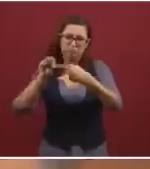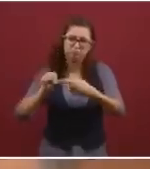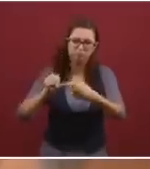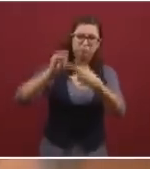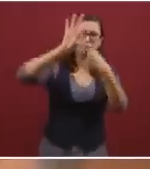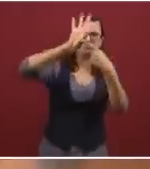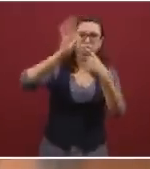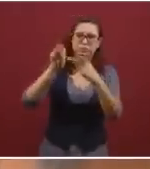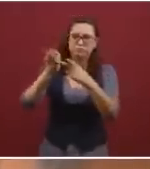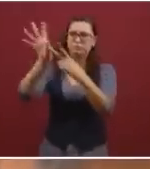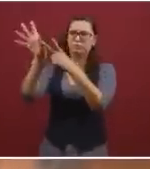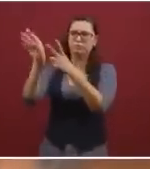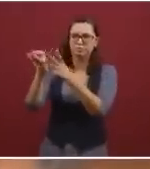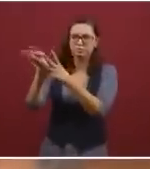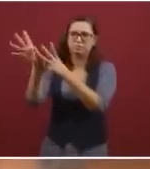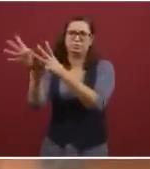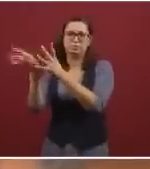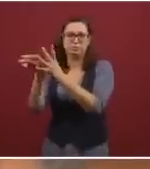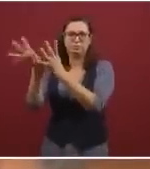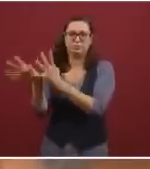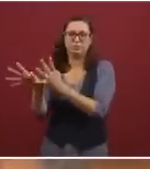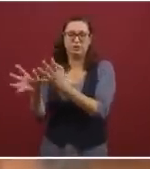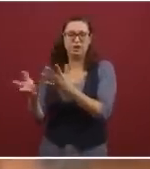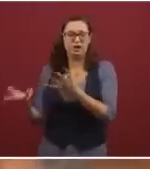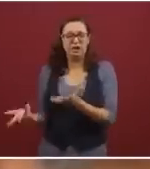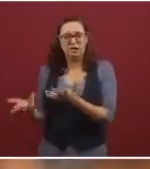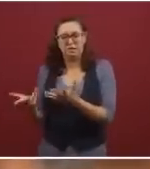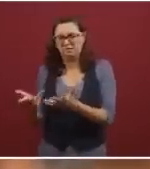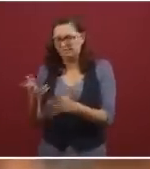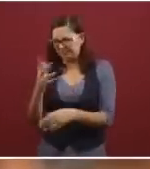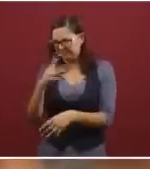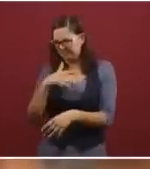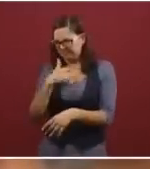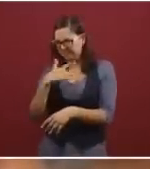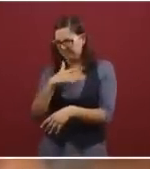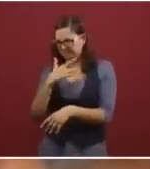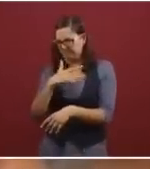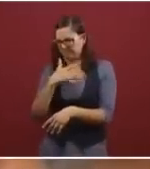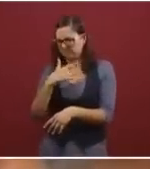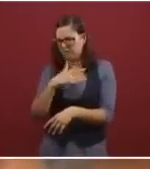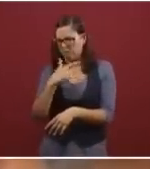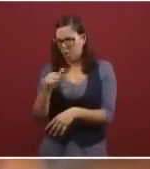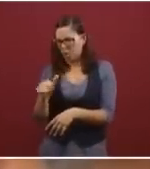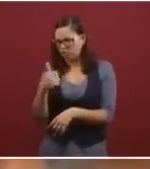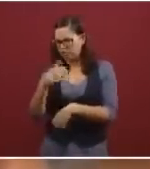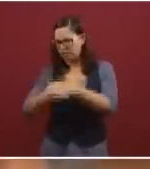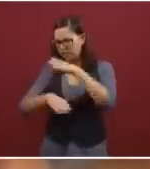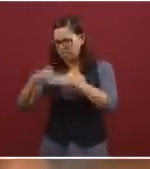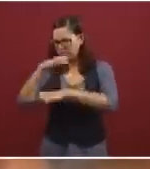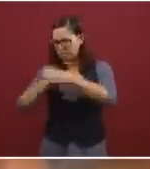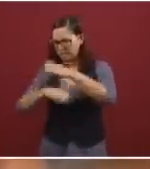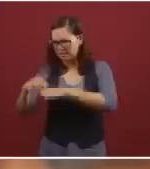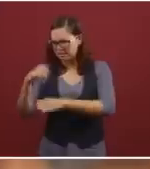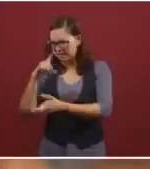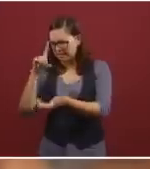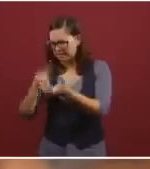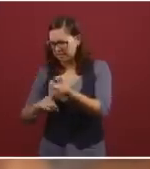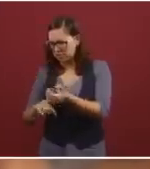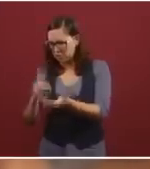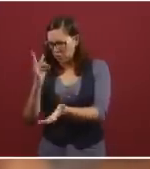quería saber si estas 11 solo corresponden al grupo PMI y qué va a pasar con el resto de